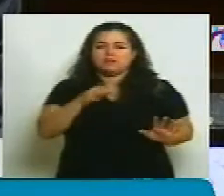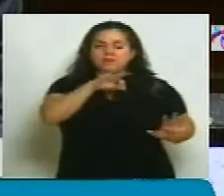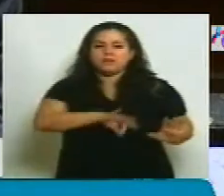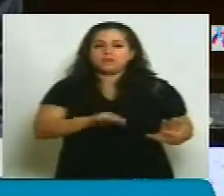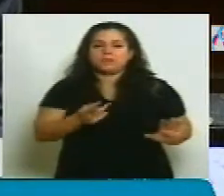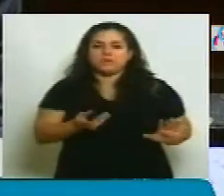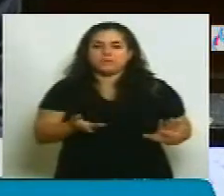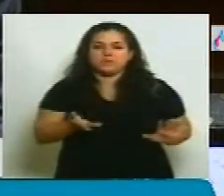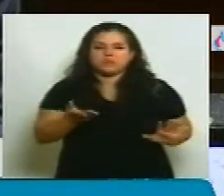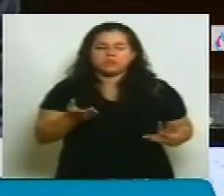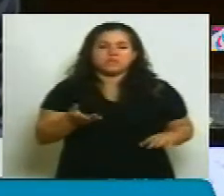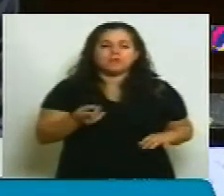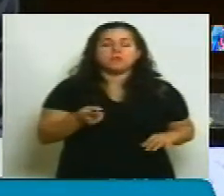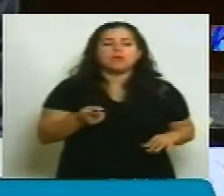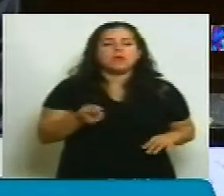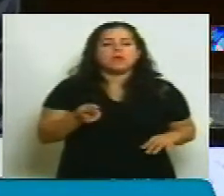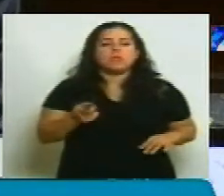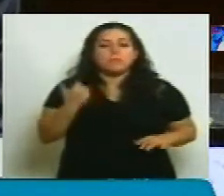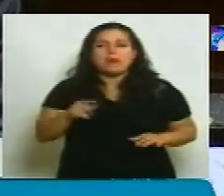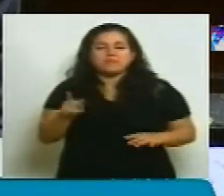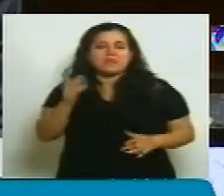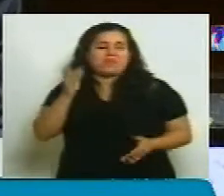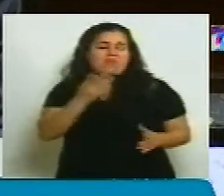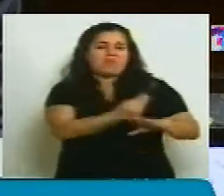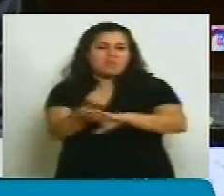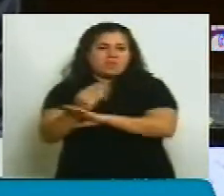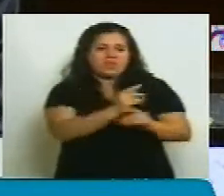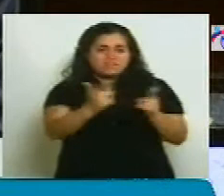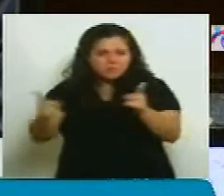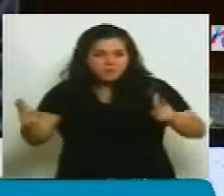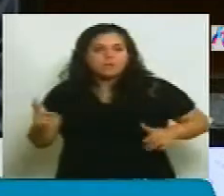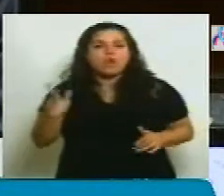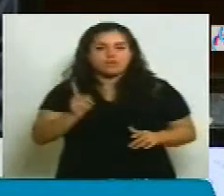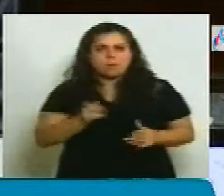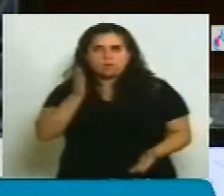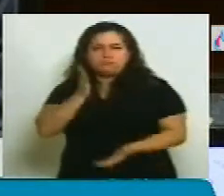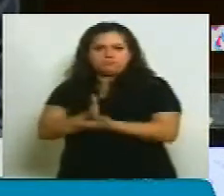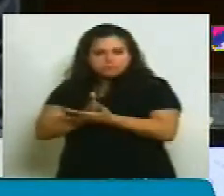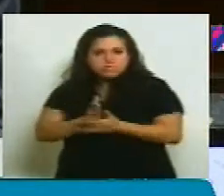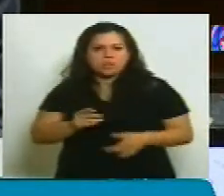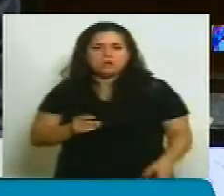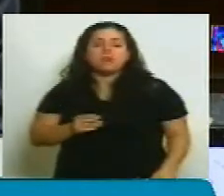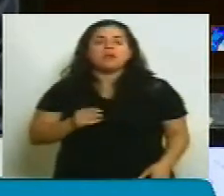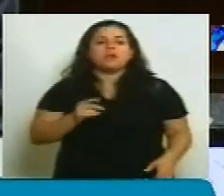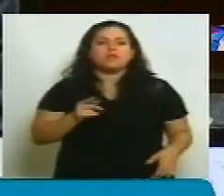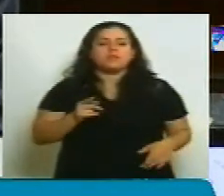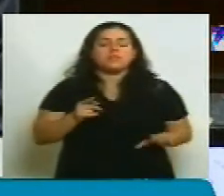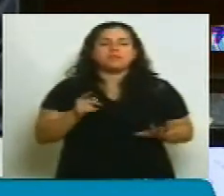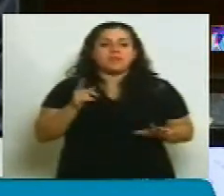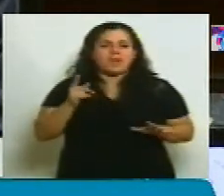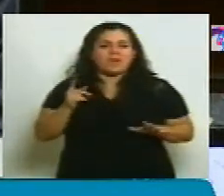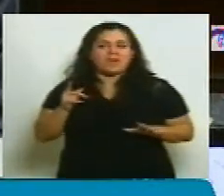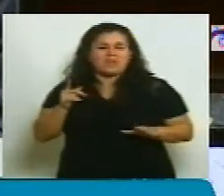significativas. Reducción drástica de desempleo, reducción drástica de pobreza, reducción drástica